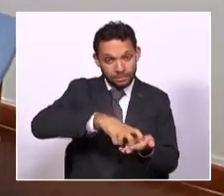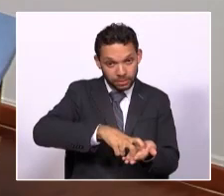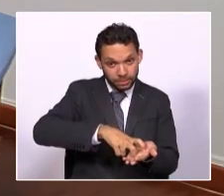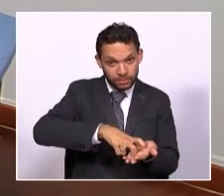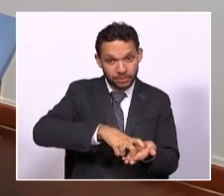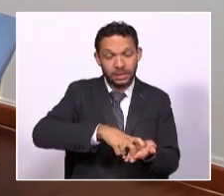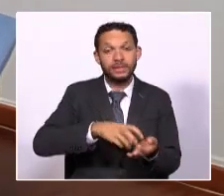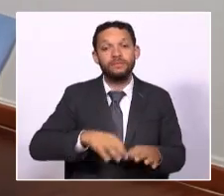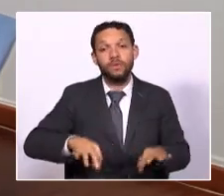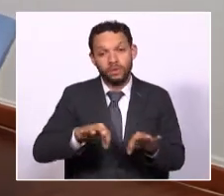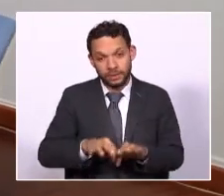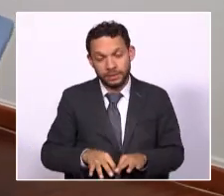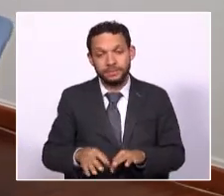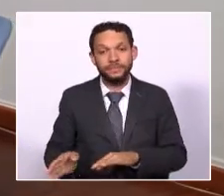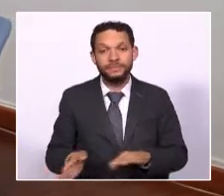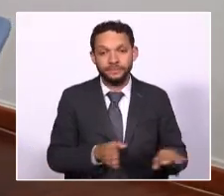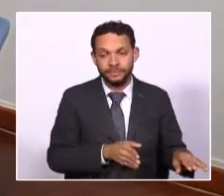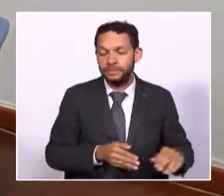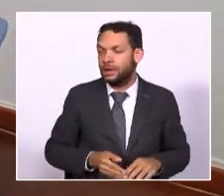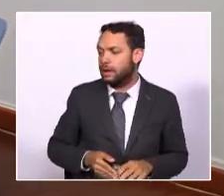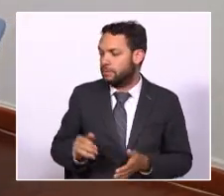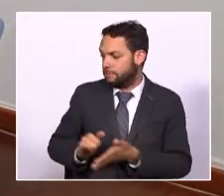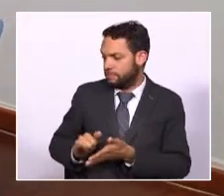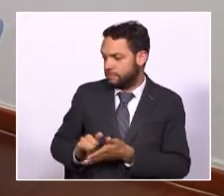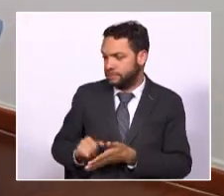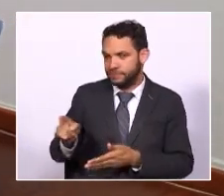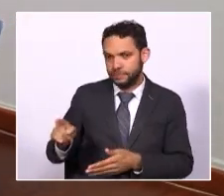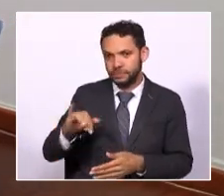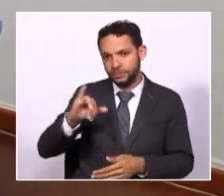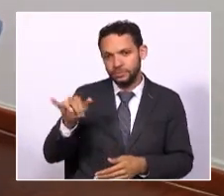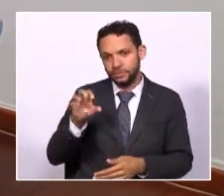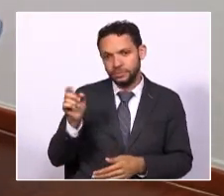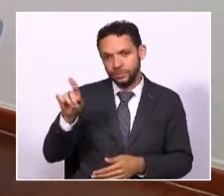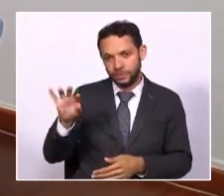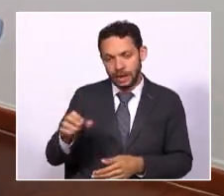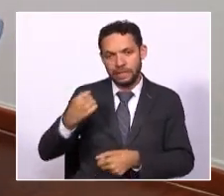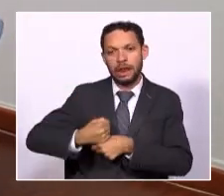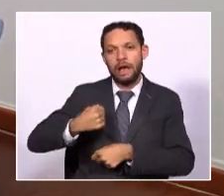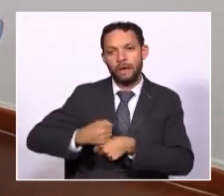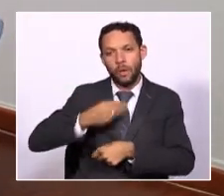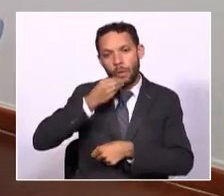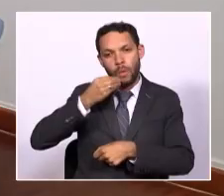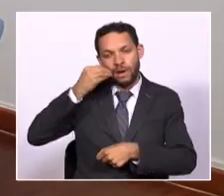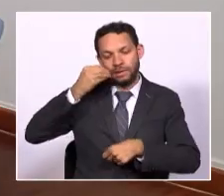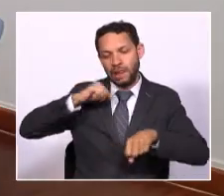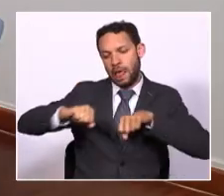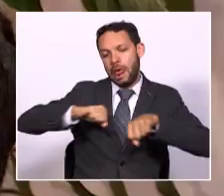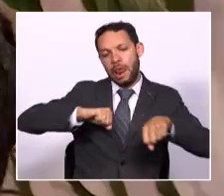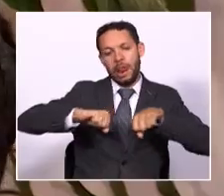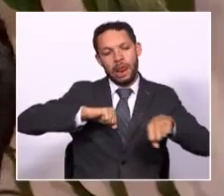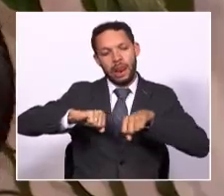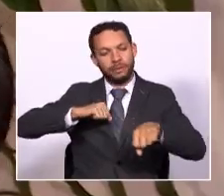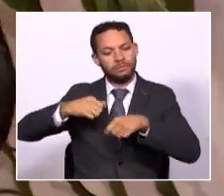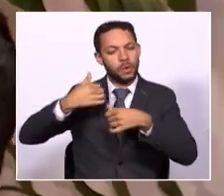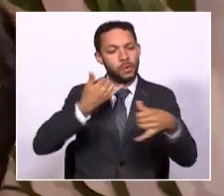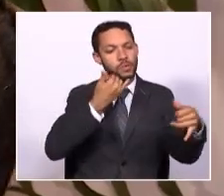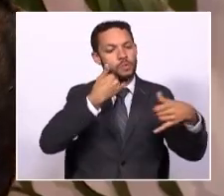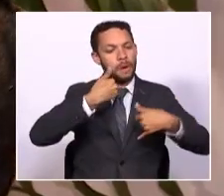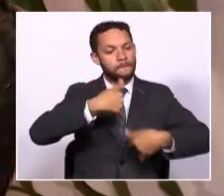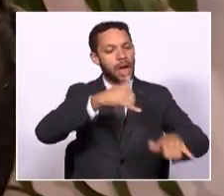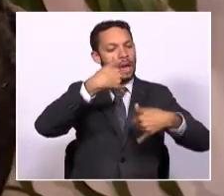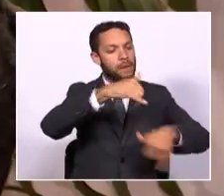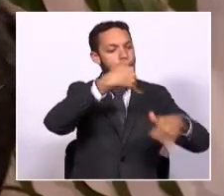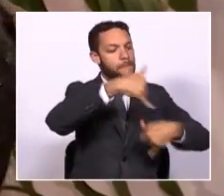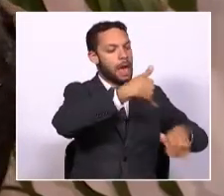caso específico de José, él tiene un riesgo laboral alto. ¿Por qué? Porque es que está en labores que son